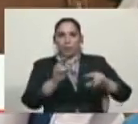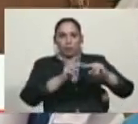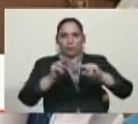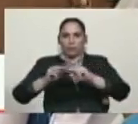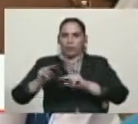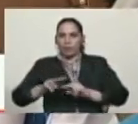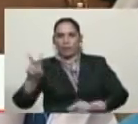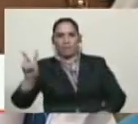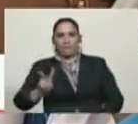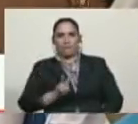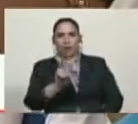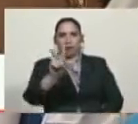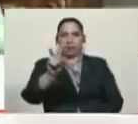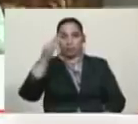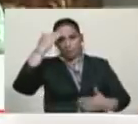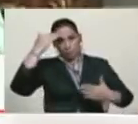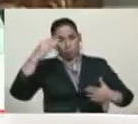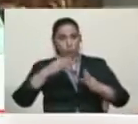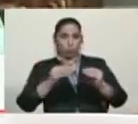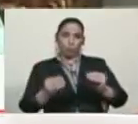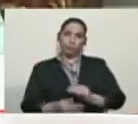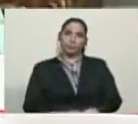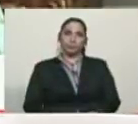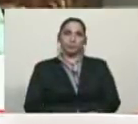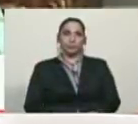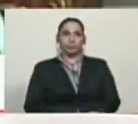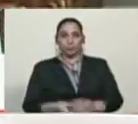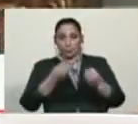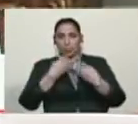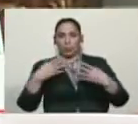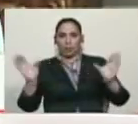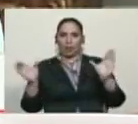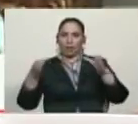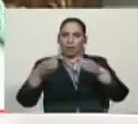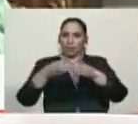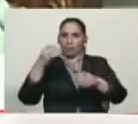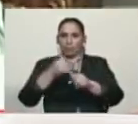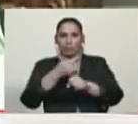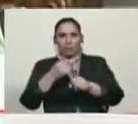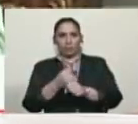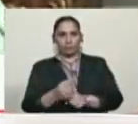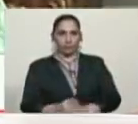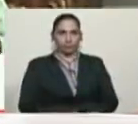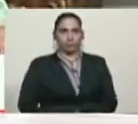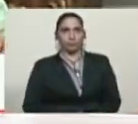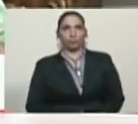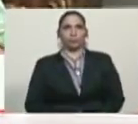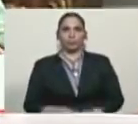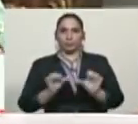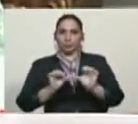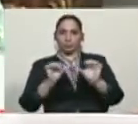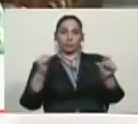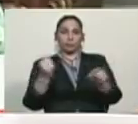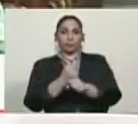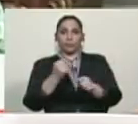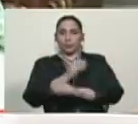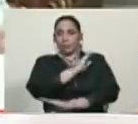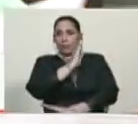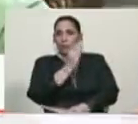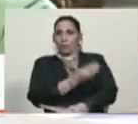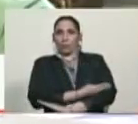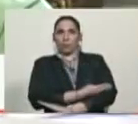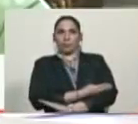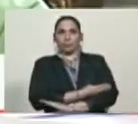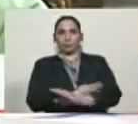saludos saludos bueno un buen equipo de trabajo seguir fortaleciendo todo el equipo de trabajo